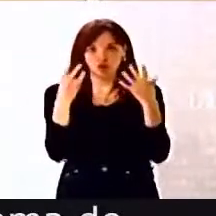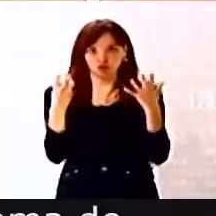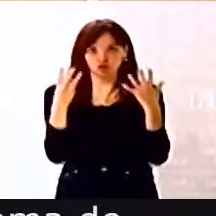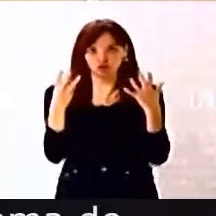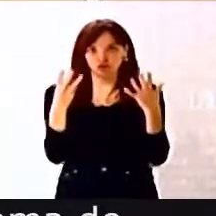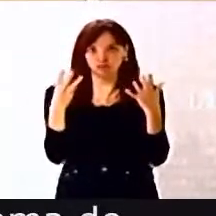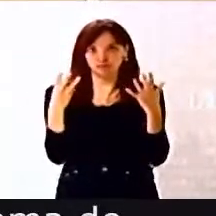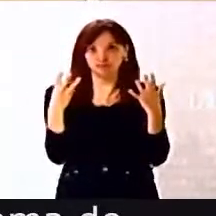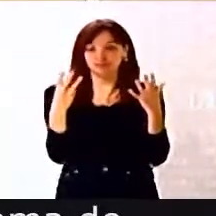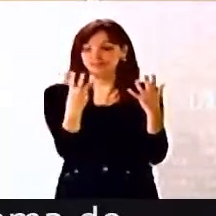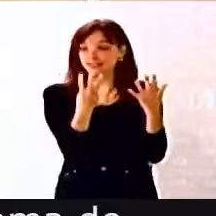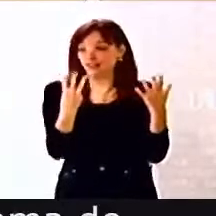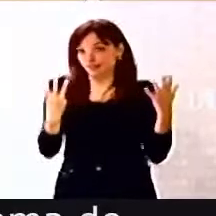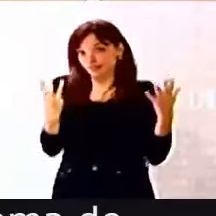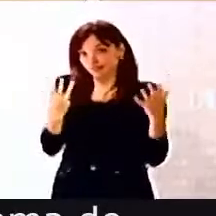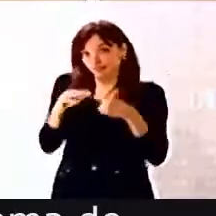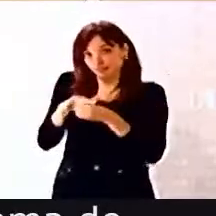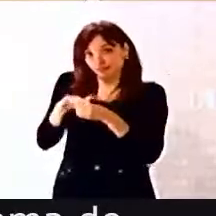solo en 4